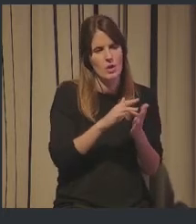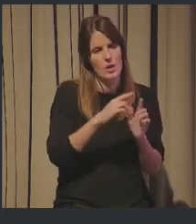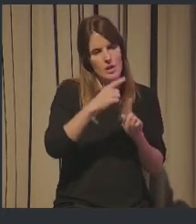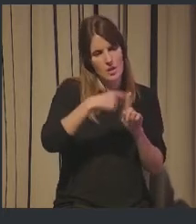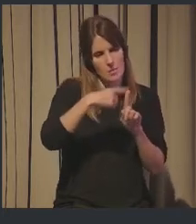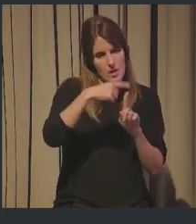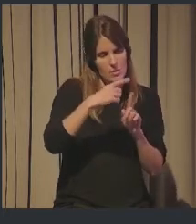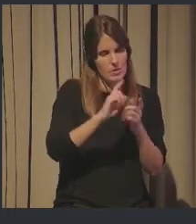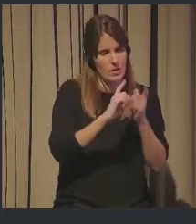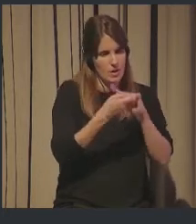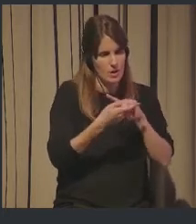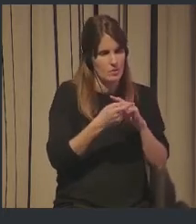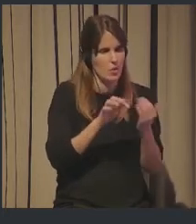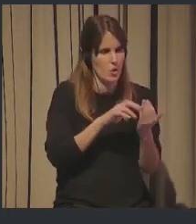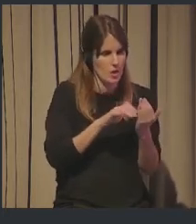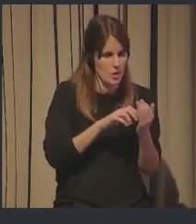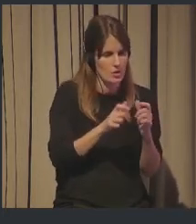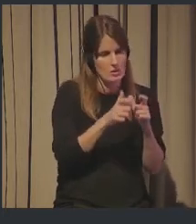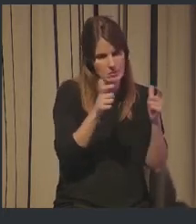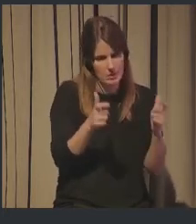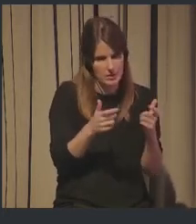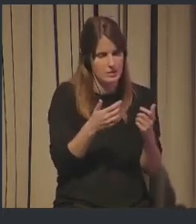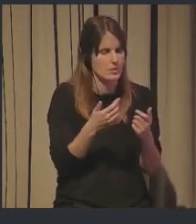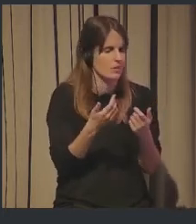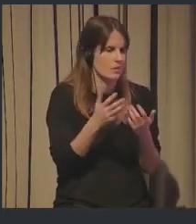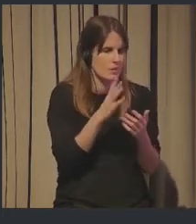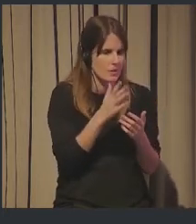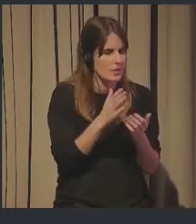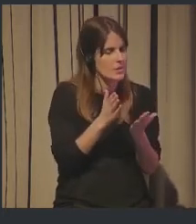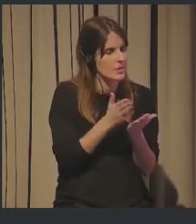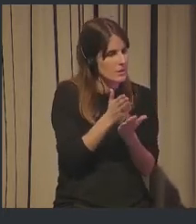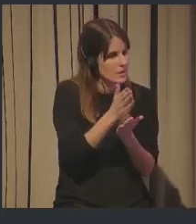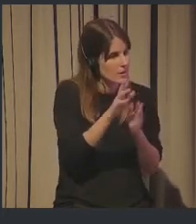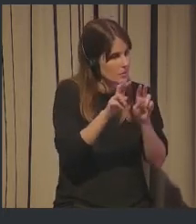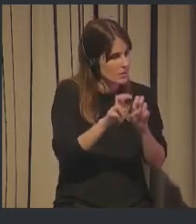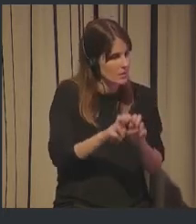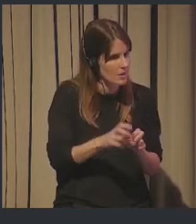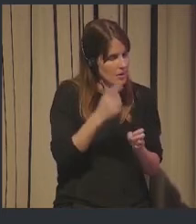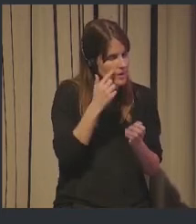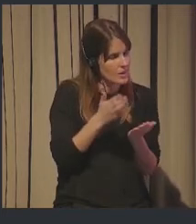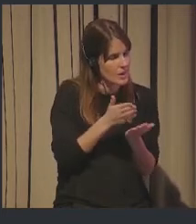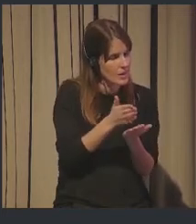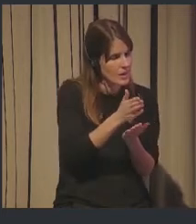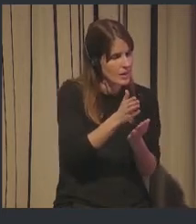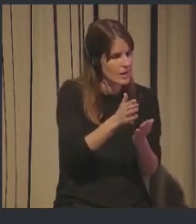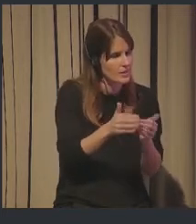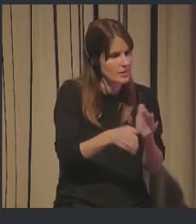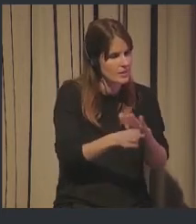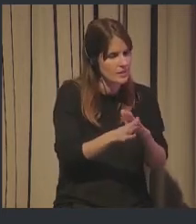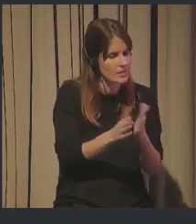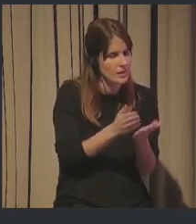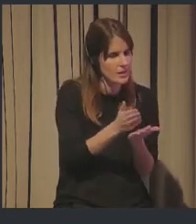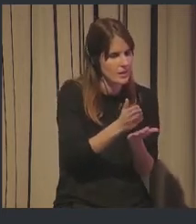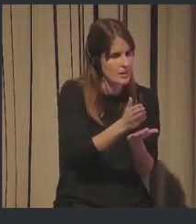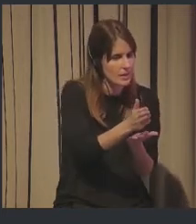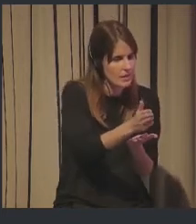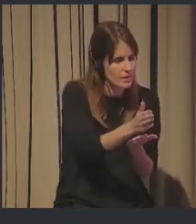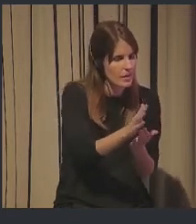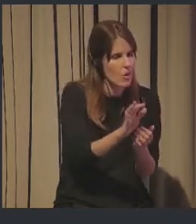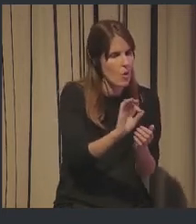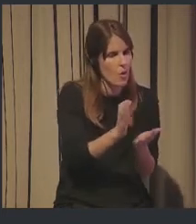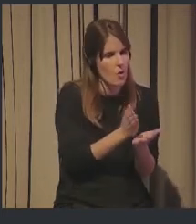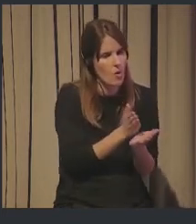más ordenadores y esto es aquí donde entra la investigación de tendencias. Si sigue la tendencia, acabaremos ahí. Pero, ¿cuáles son